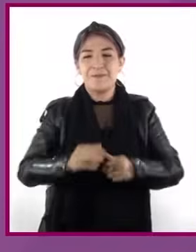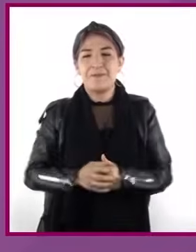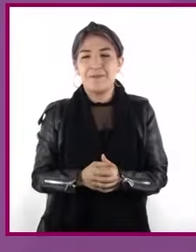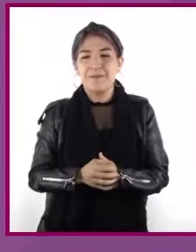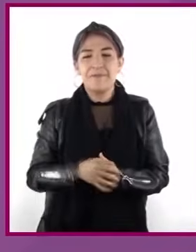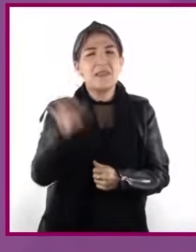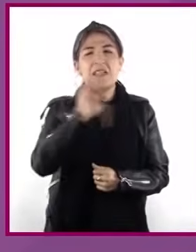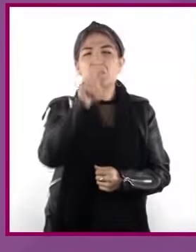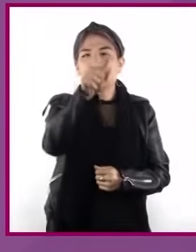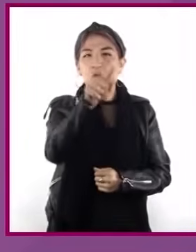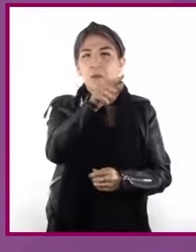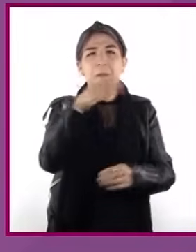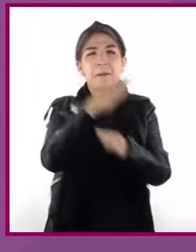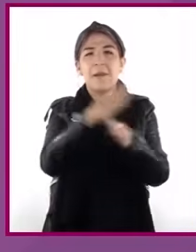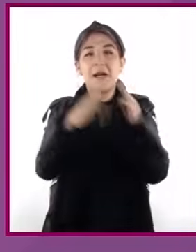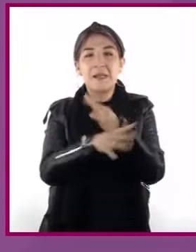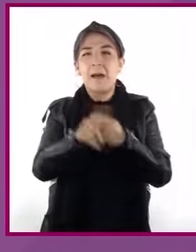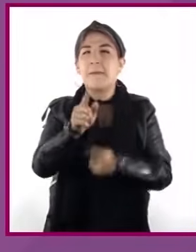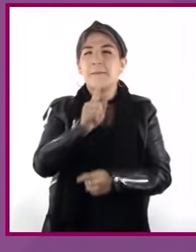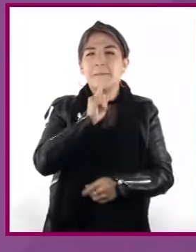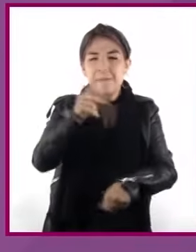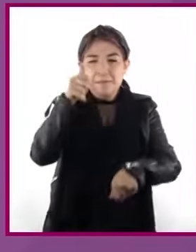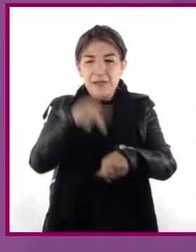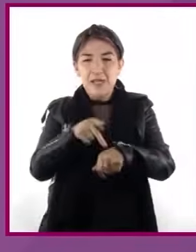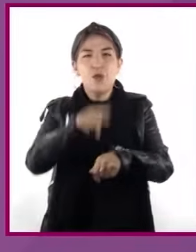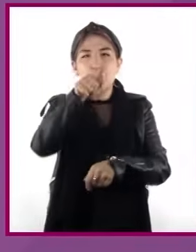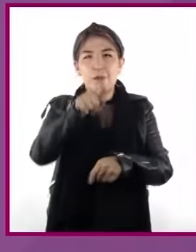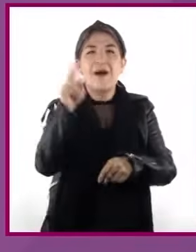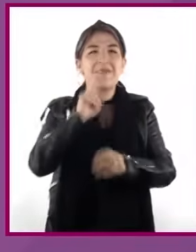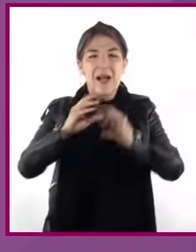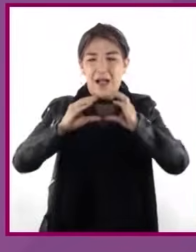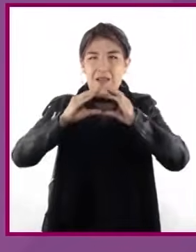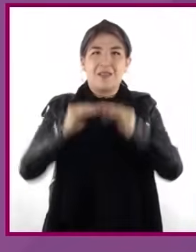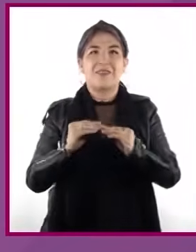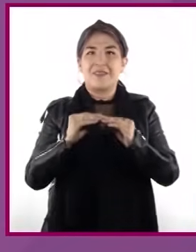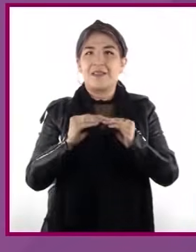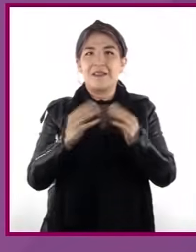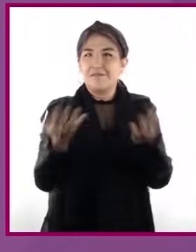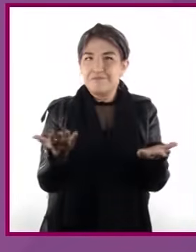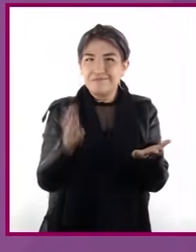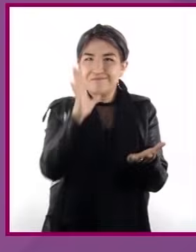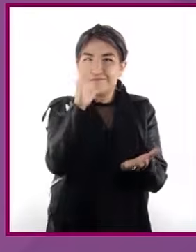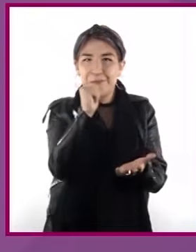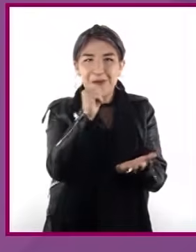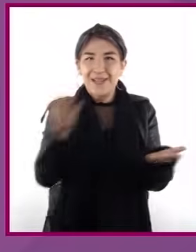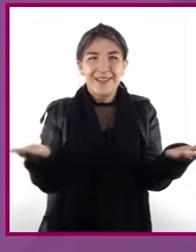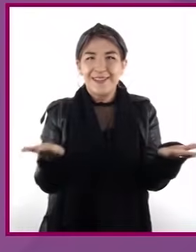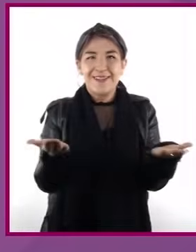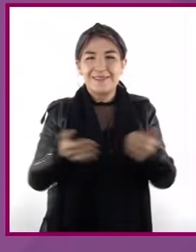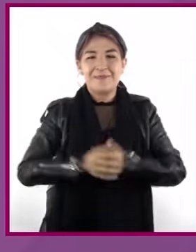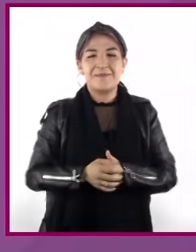Si tomamos un material sólido y tratamos de comprimirlo, no podemos.